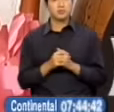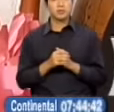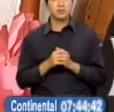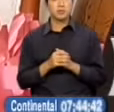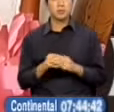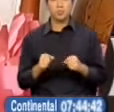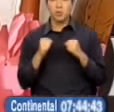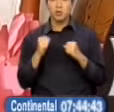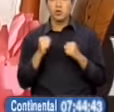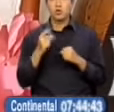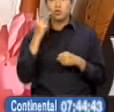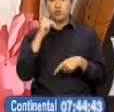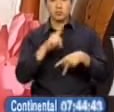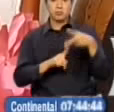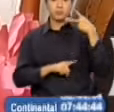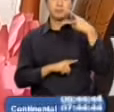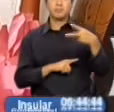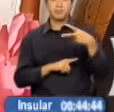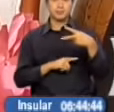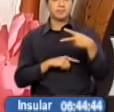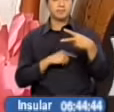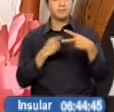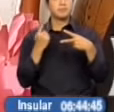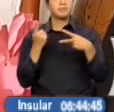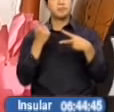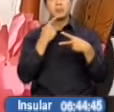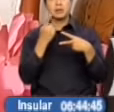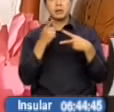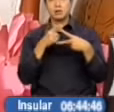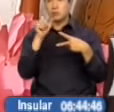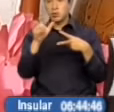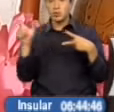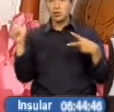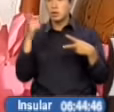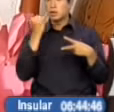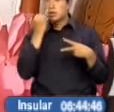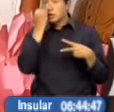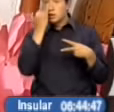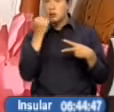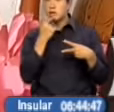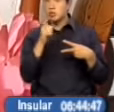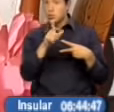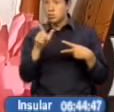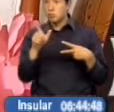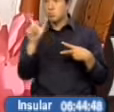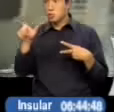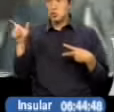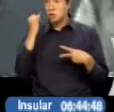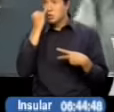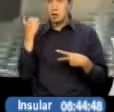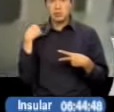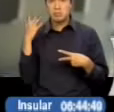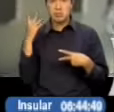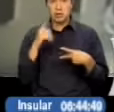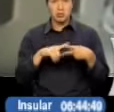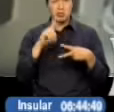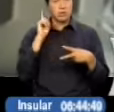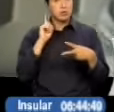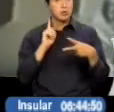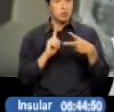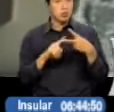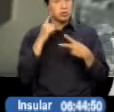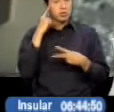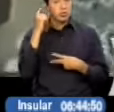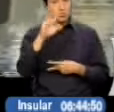en dos sentidos se dicen indígenas que ya no lo son y asegura que los ideales